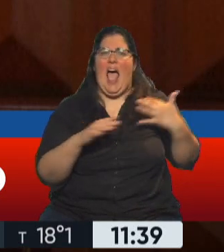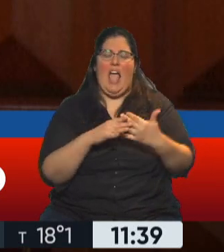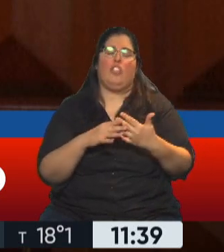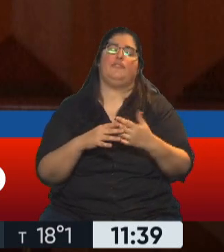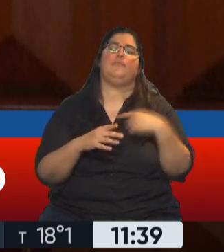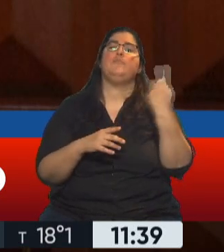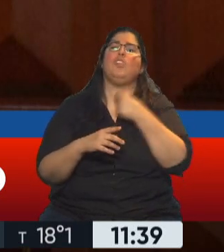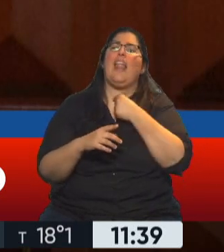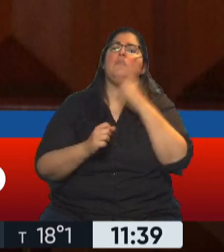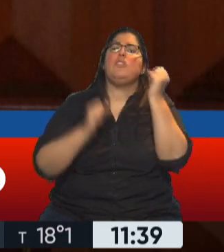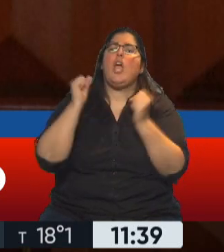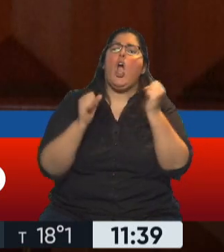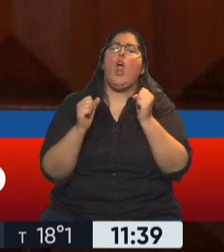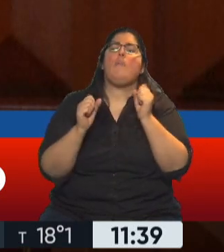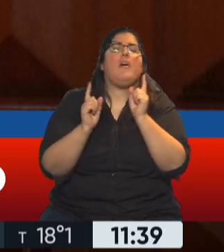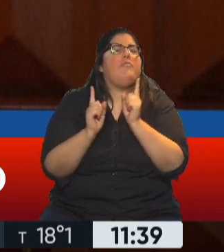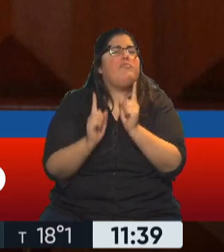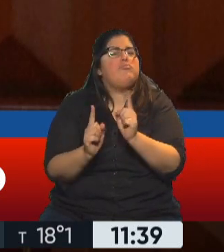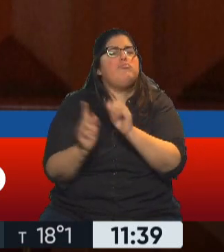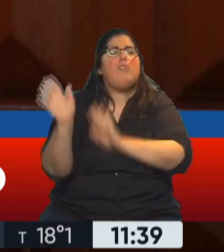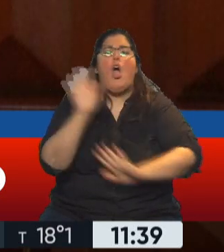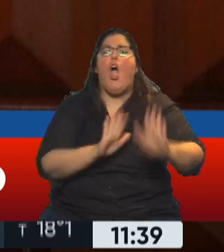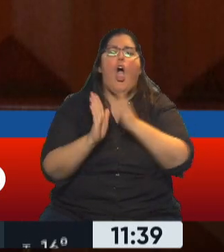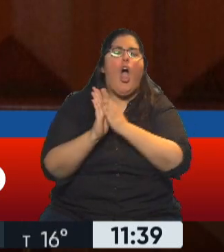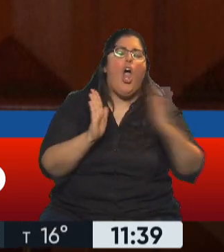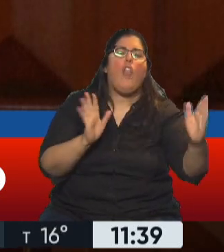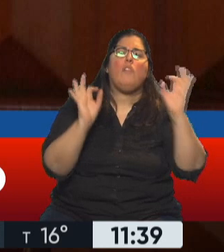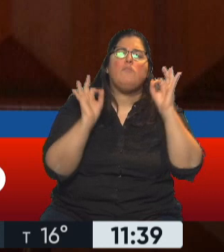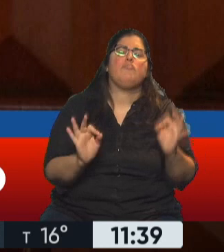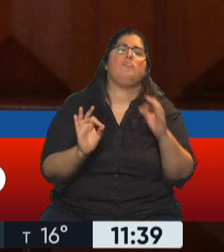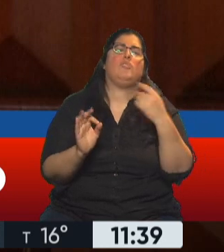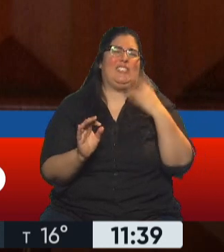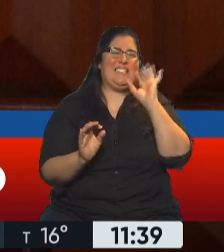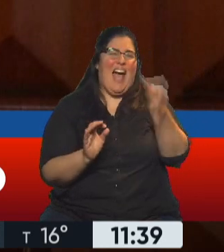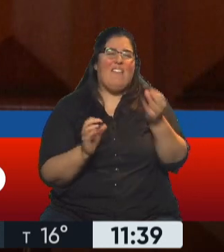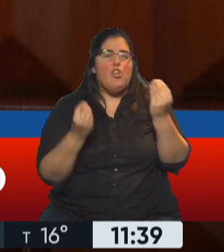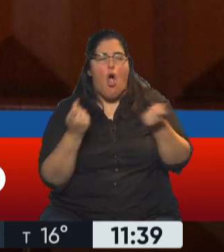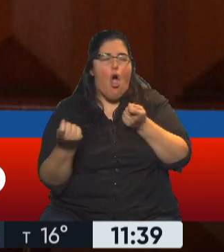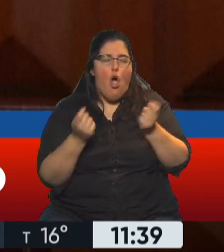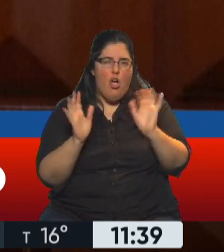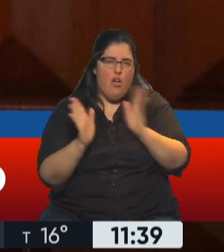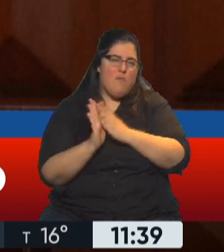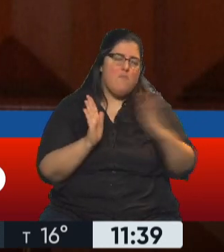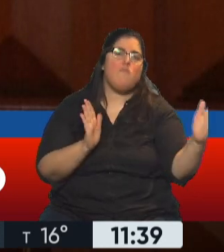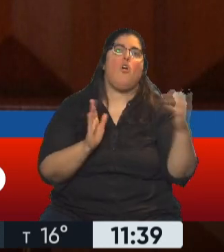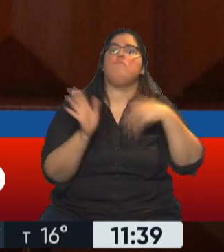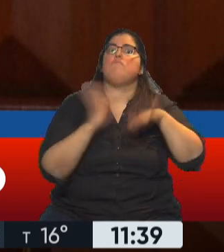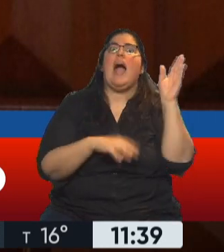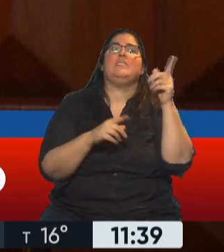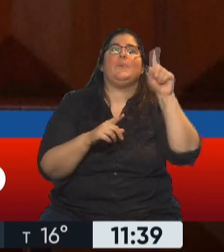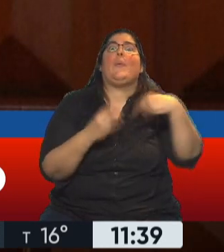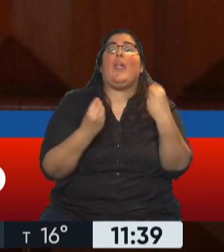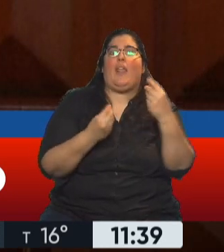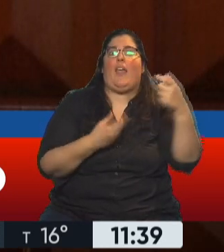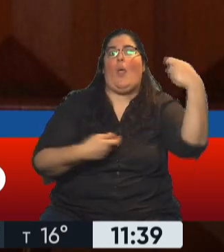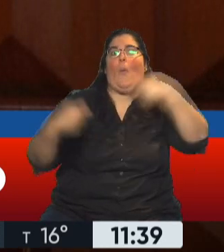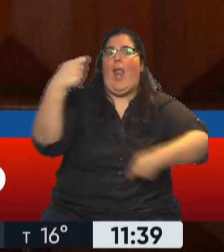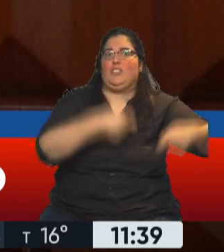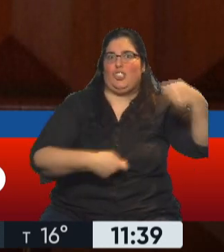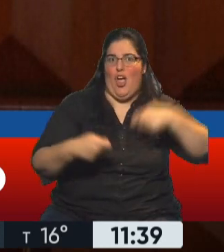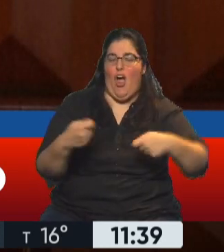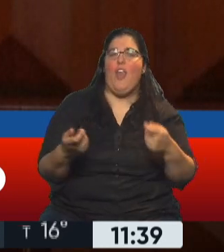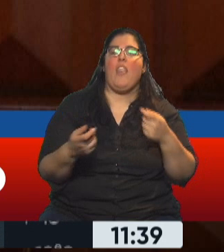mantenga orden y predictibilidad, que es la base de las decisiones de inversión. La propiedad